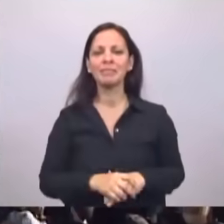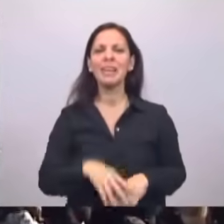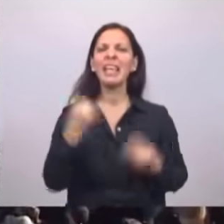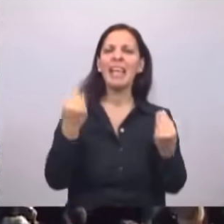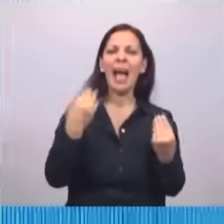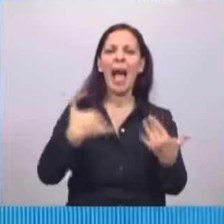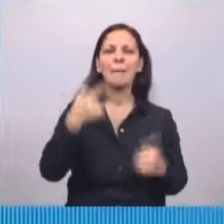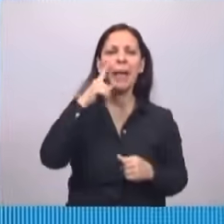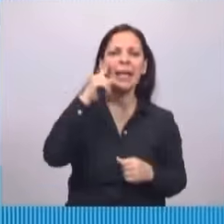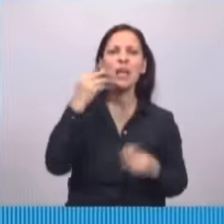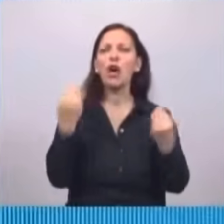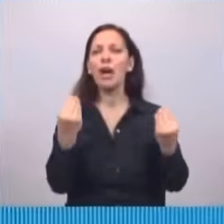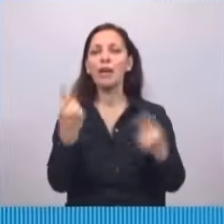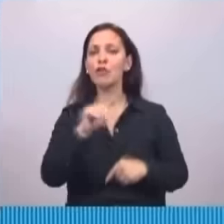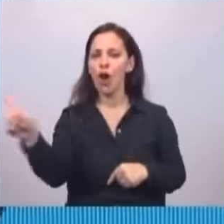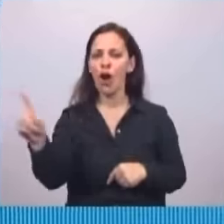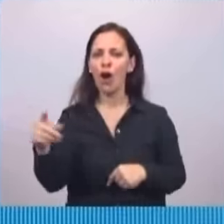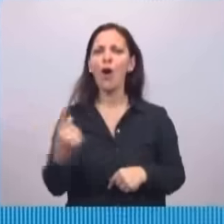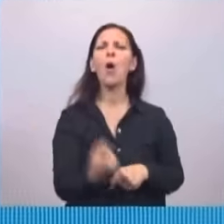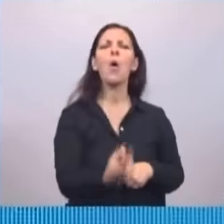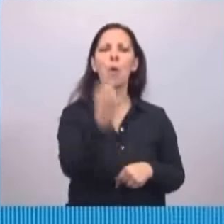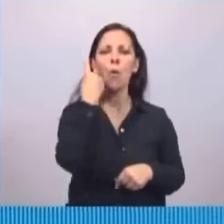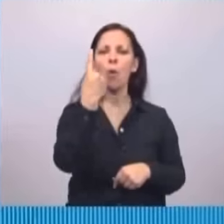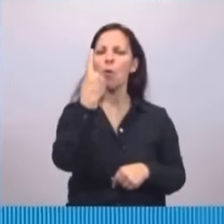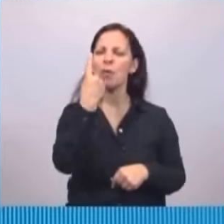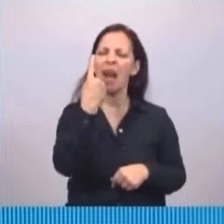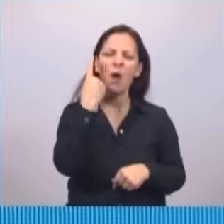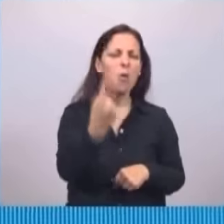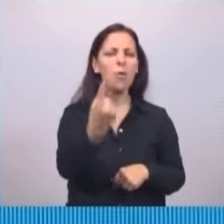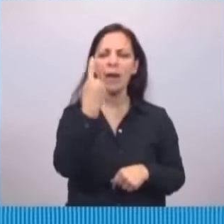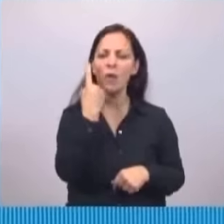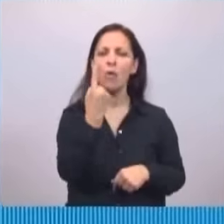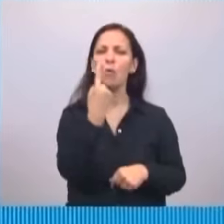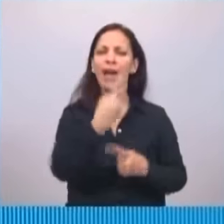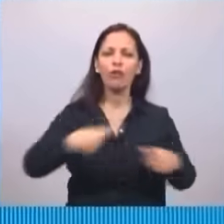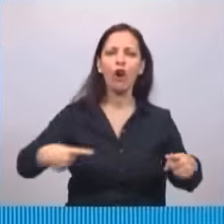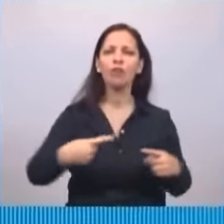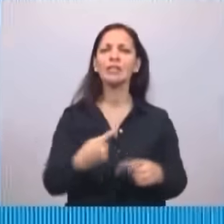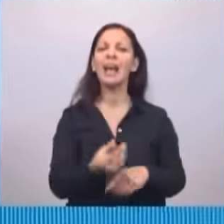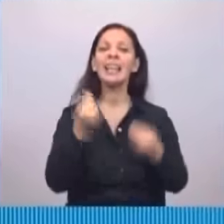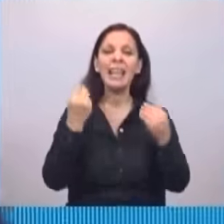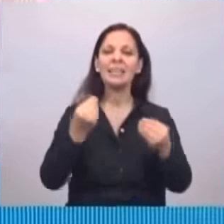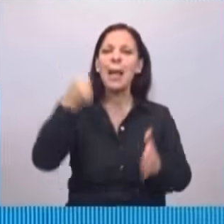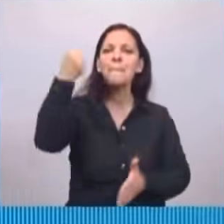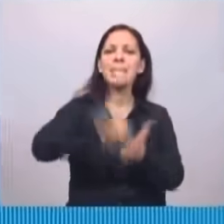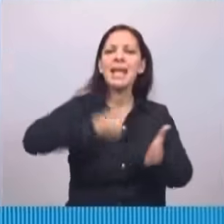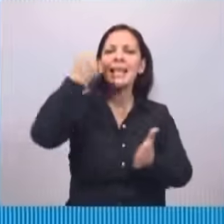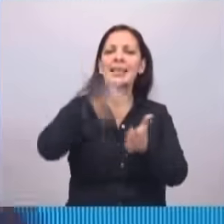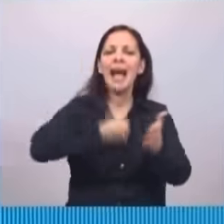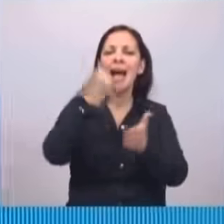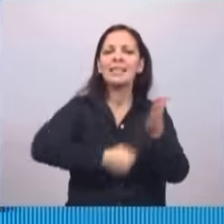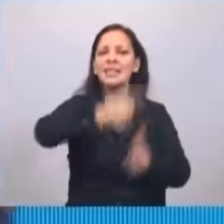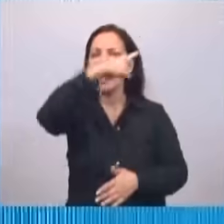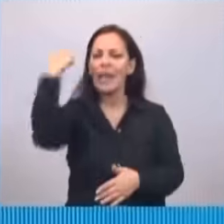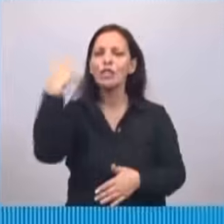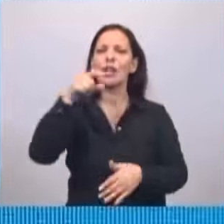juego en esta elección. Hay un solo factor, hay un solo actor, que es la militancia